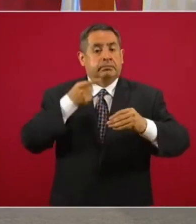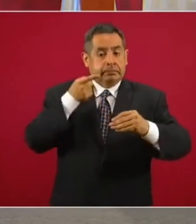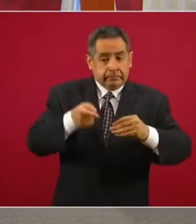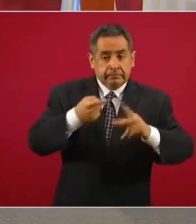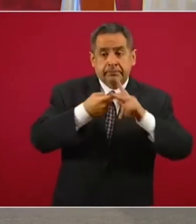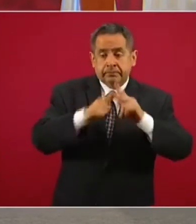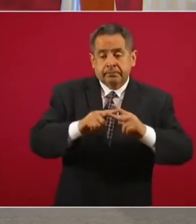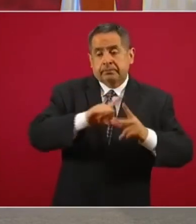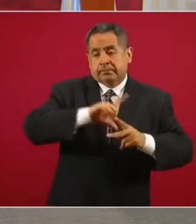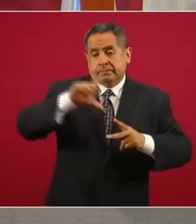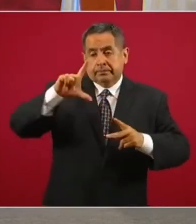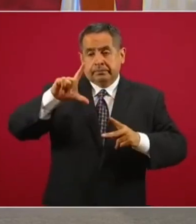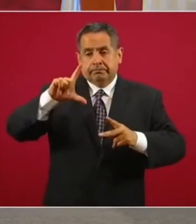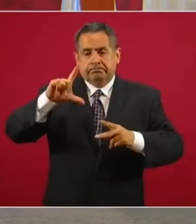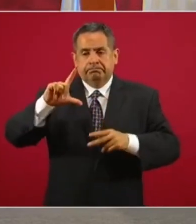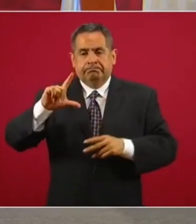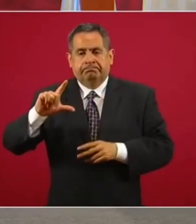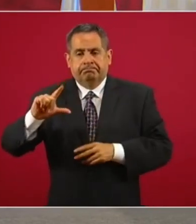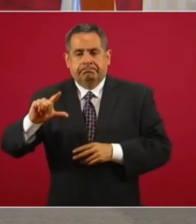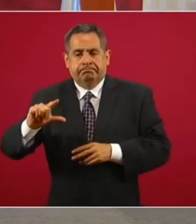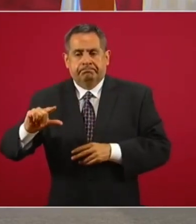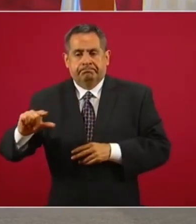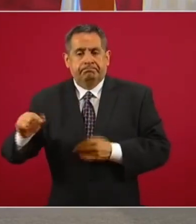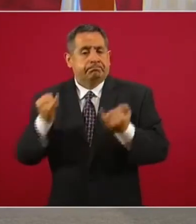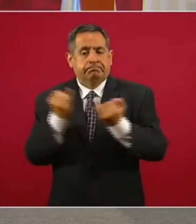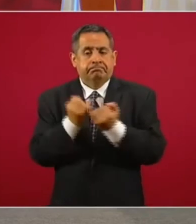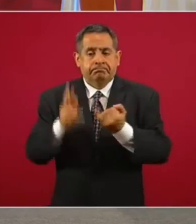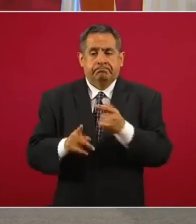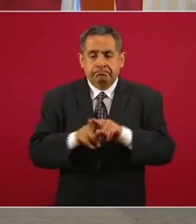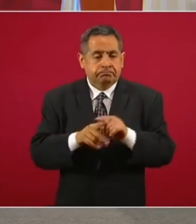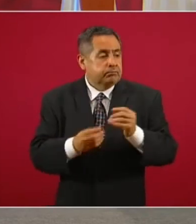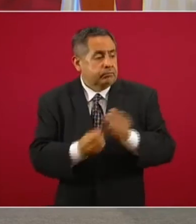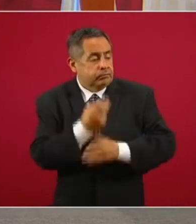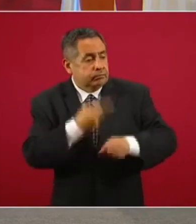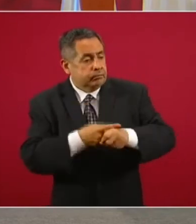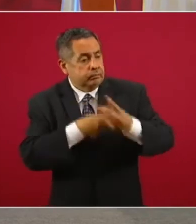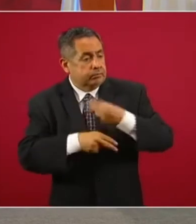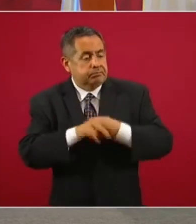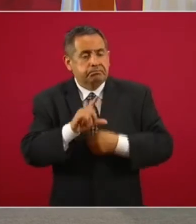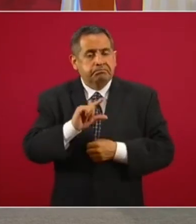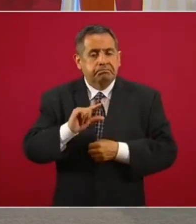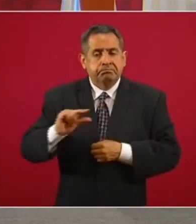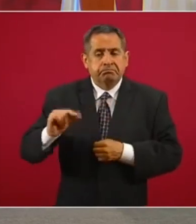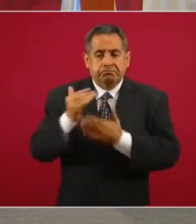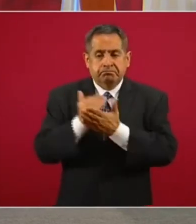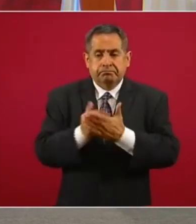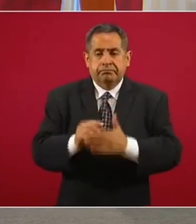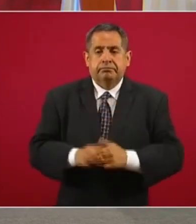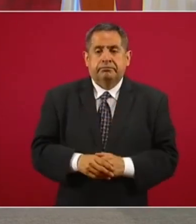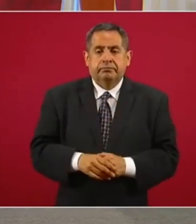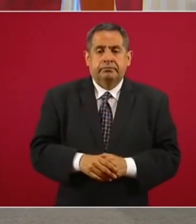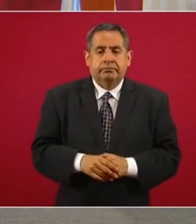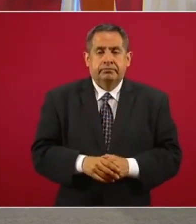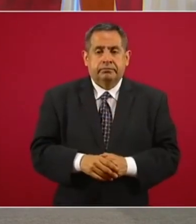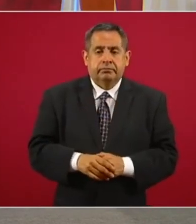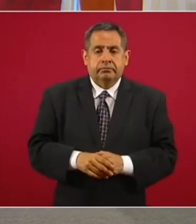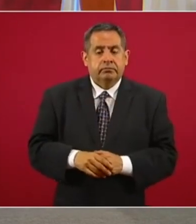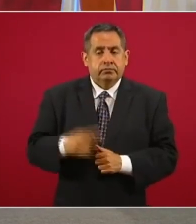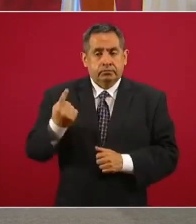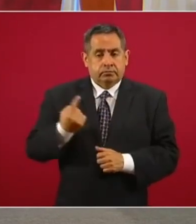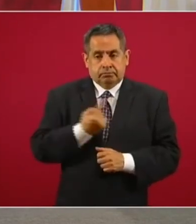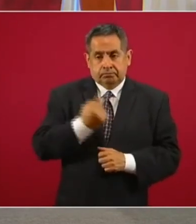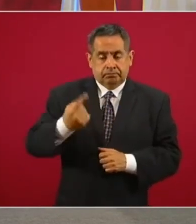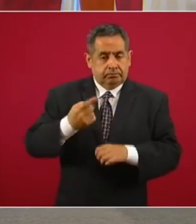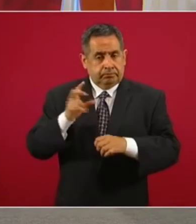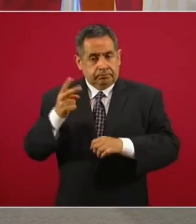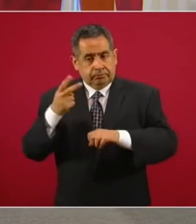entonces desciende, igual que desciende el número de casos nuevos. La siguiente. Una por una las 32